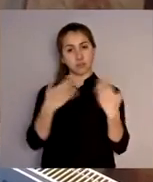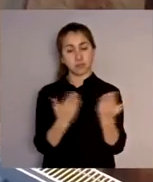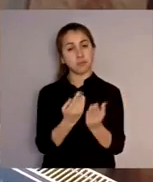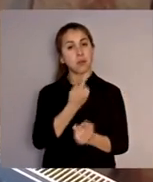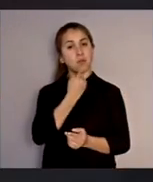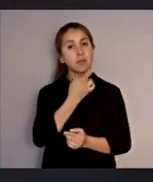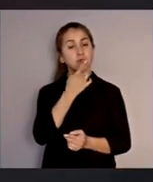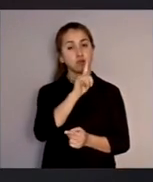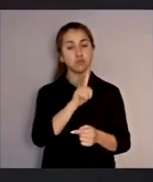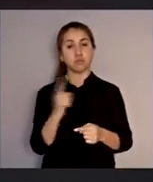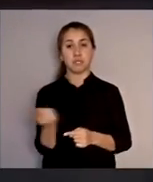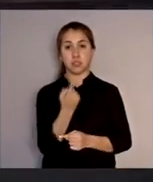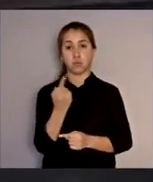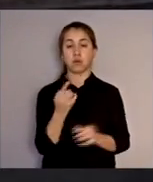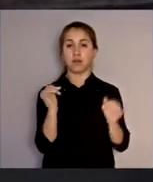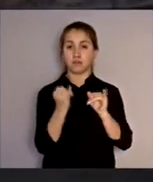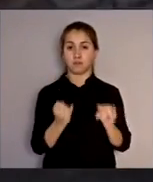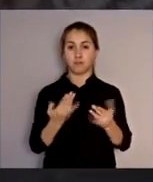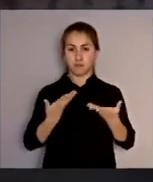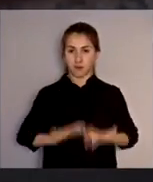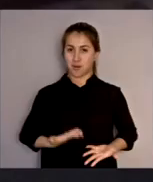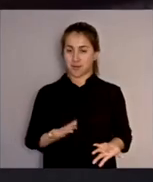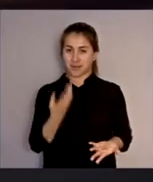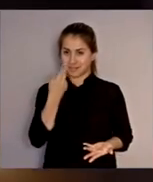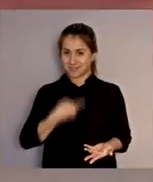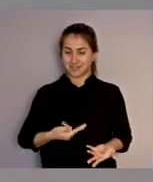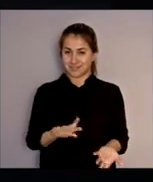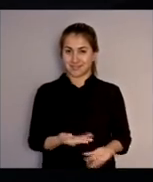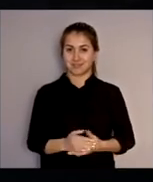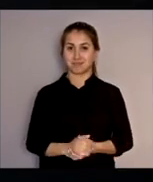para preguntarle por su particular forma de ser.